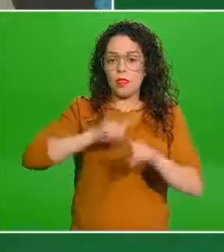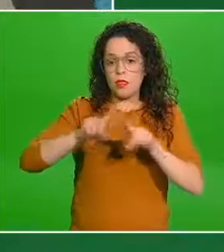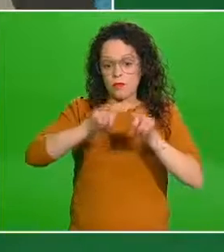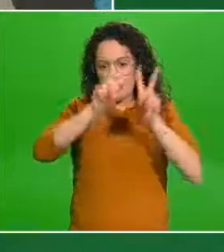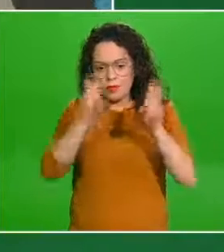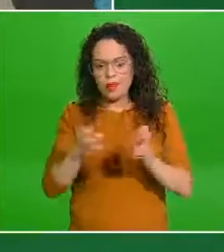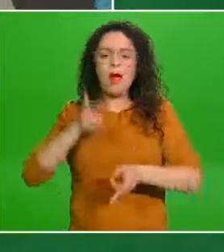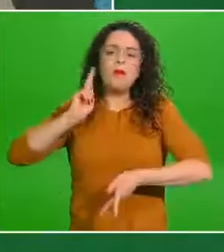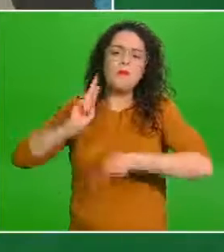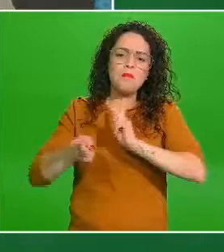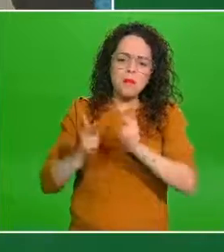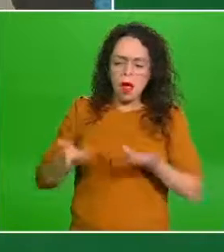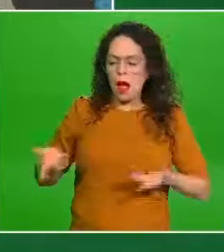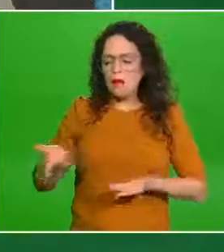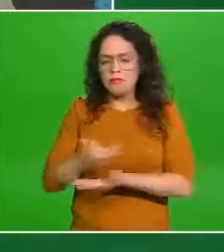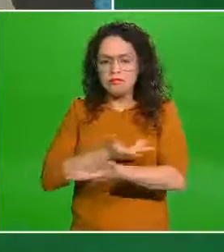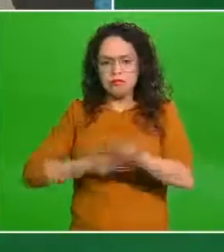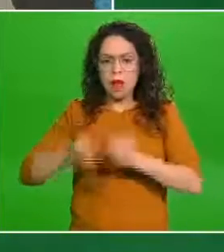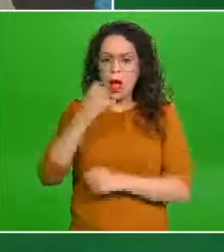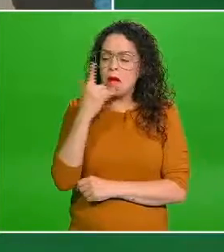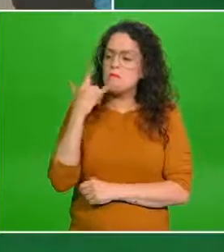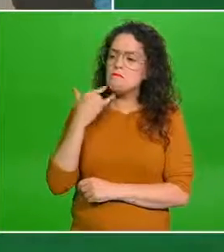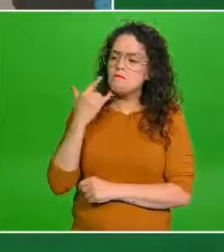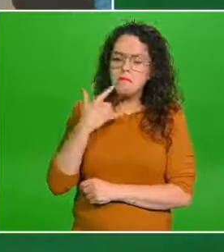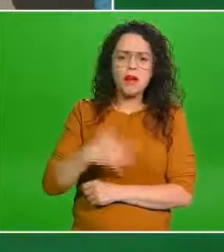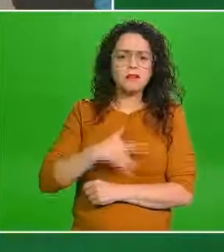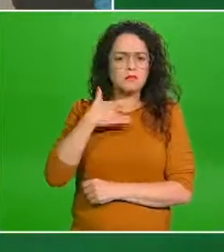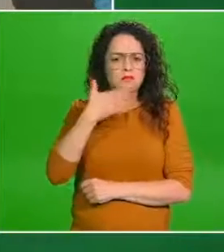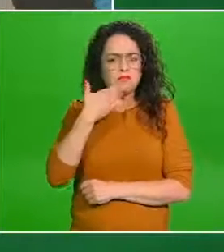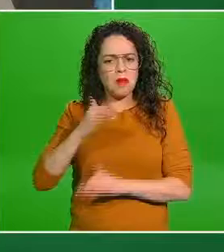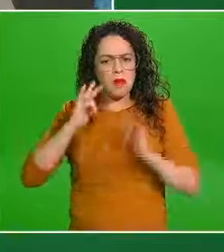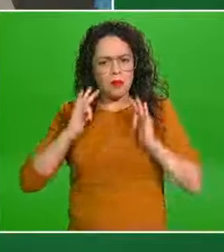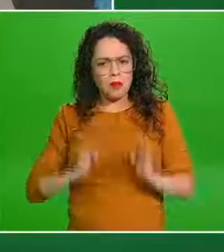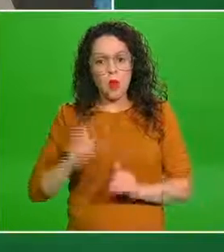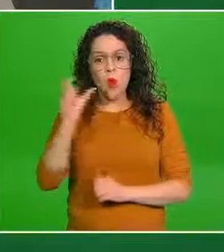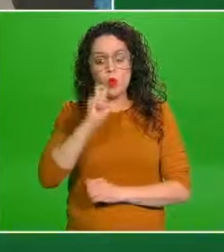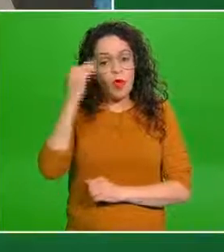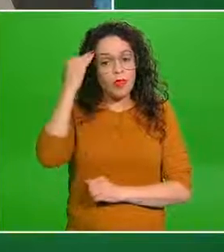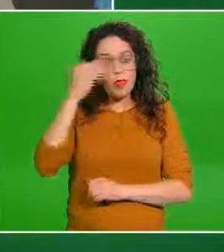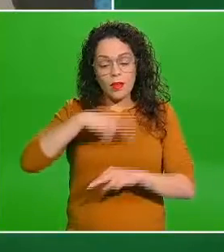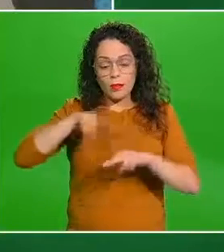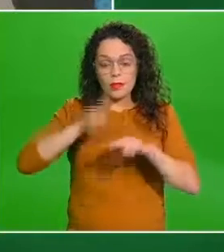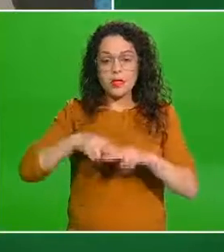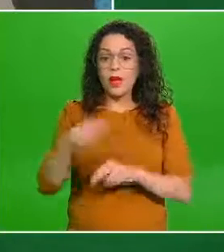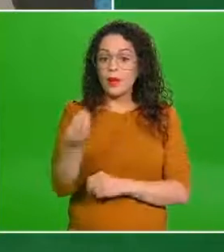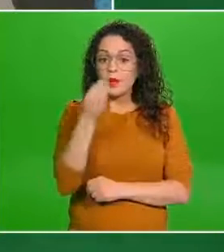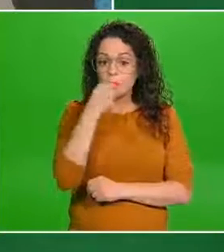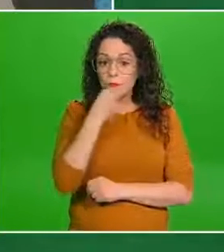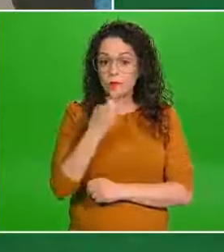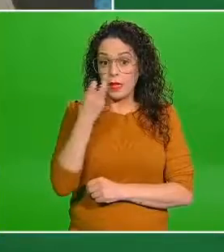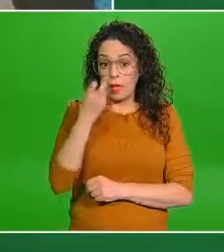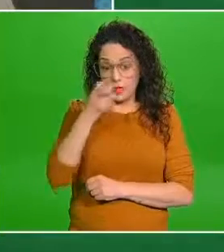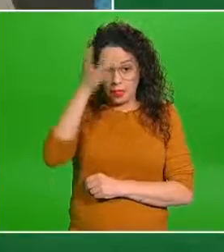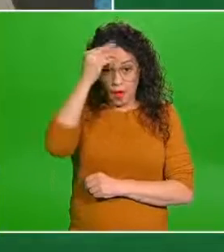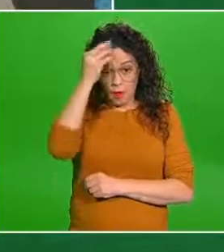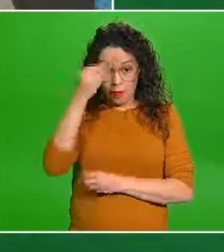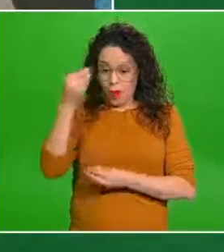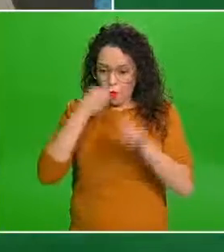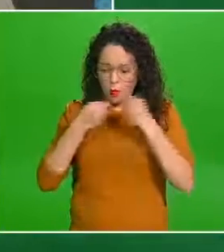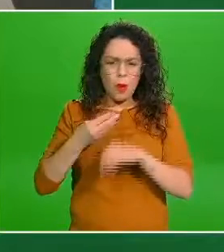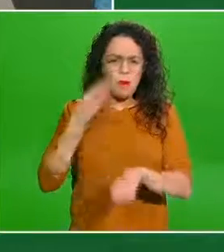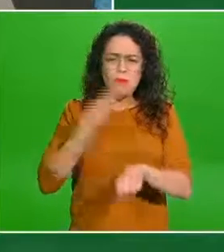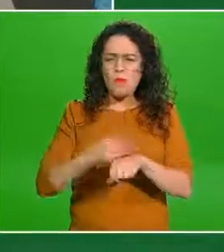temas, creando un ambiente agradable durante las comidas. Aprender a comer es sencillo, solo